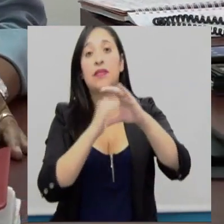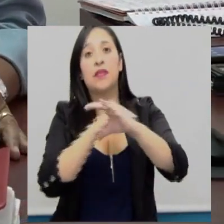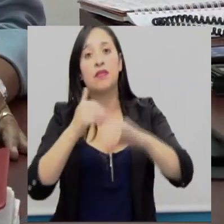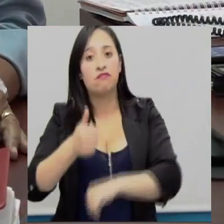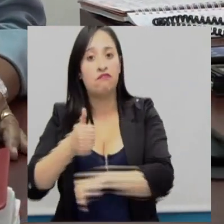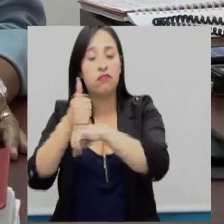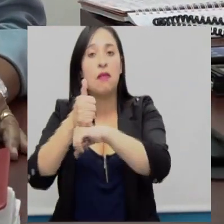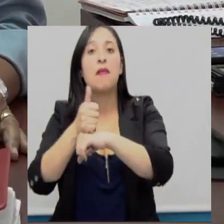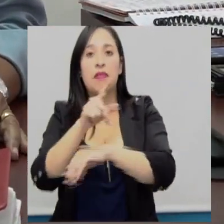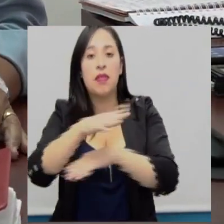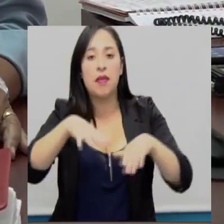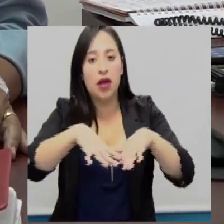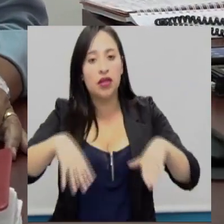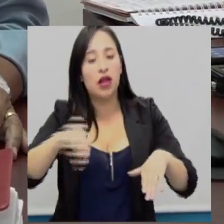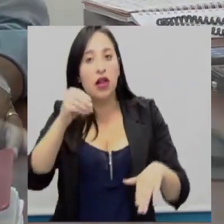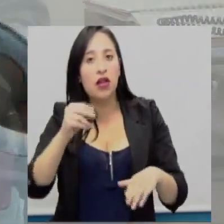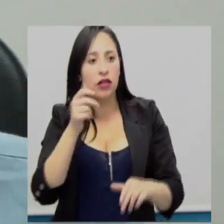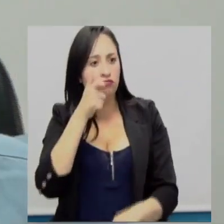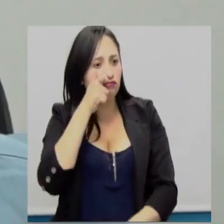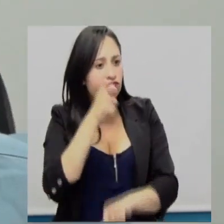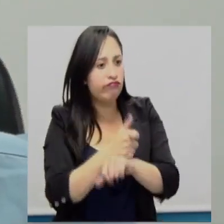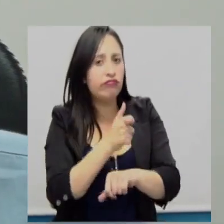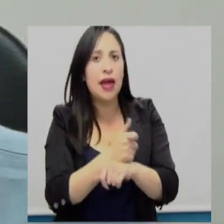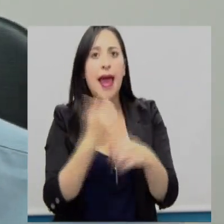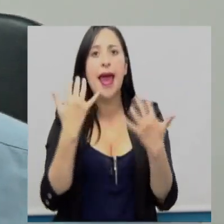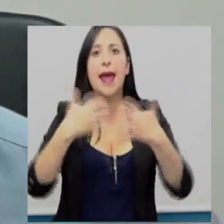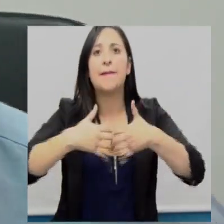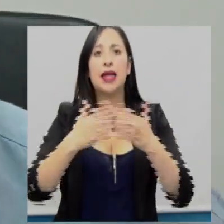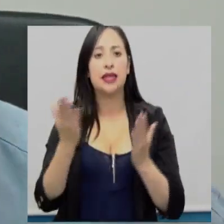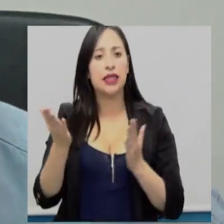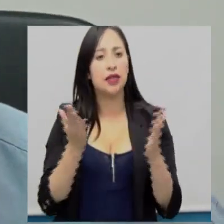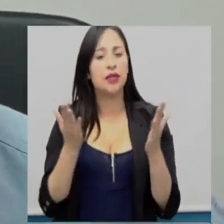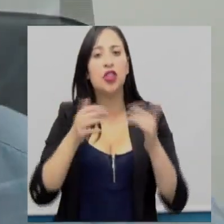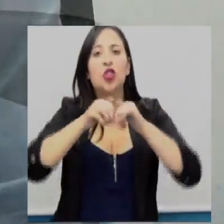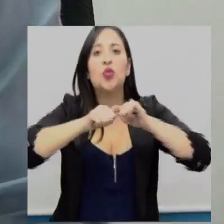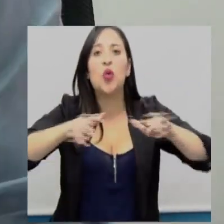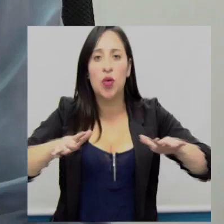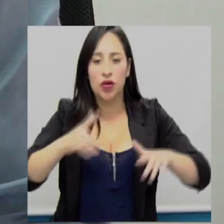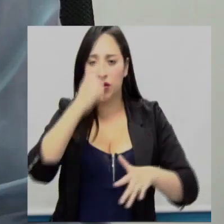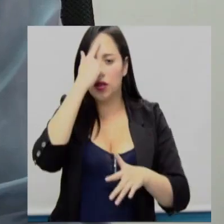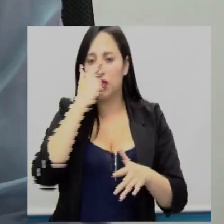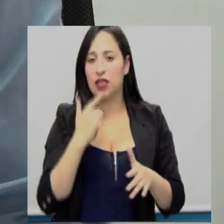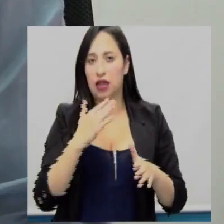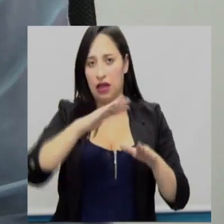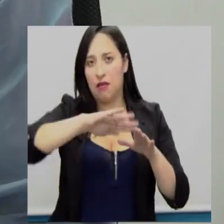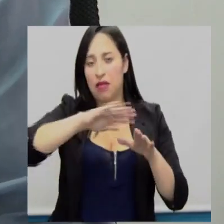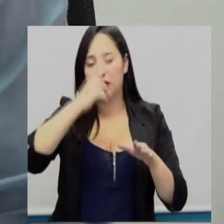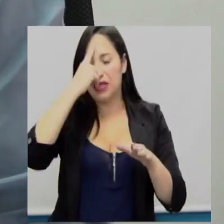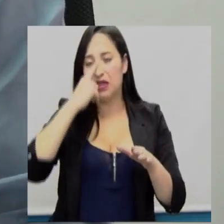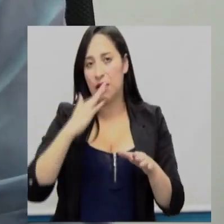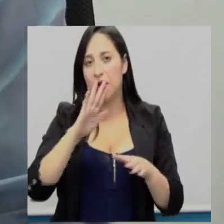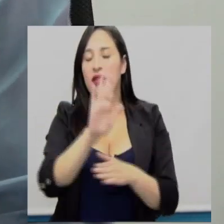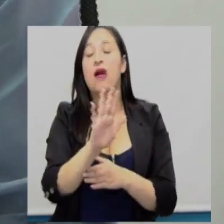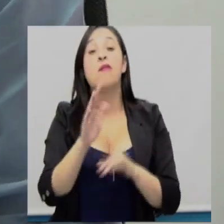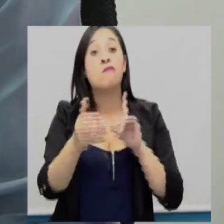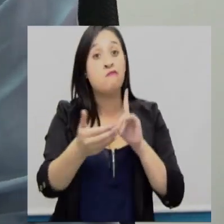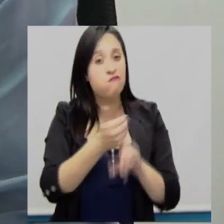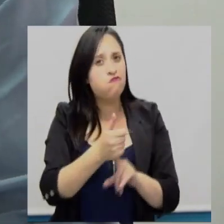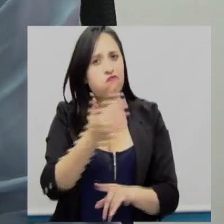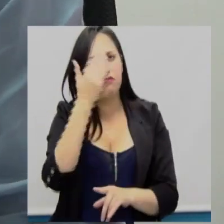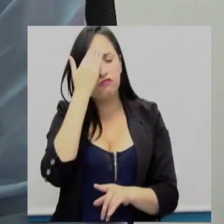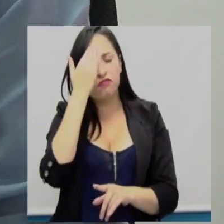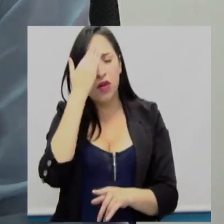varios hechos relacionados con contratación en la empresa de servicios públicos de Santa Marta, Esmar. Donde se detectó que la